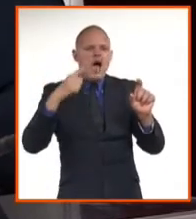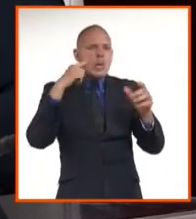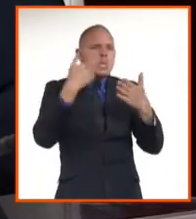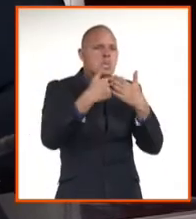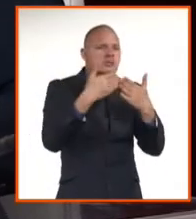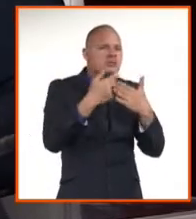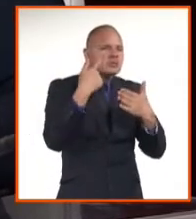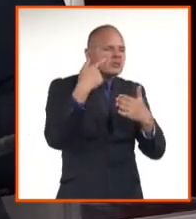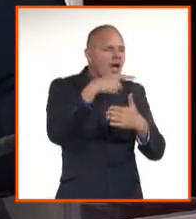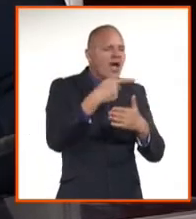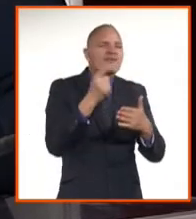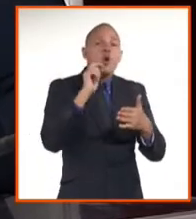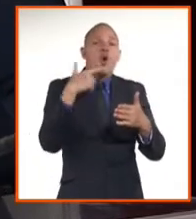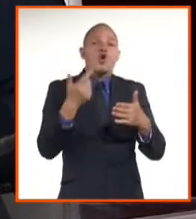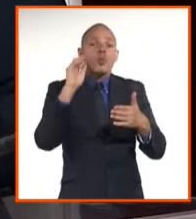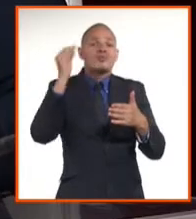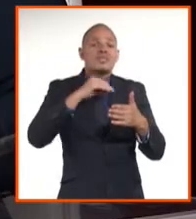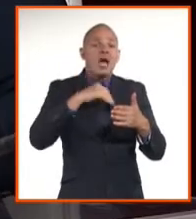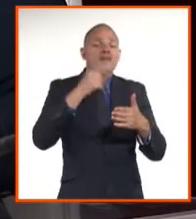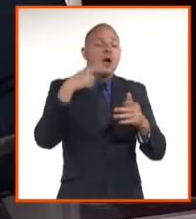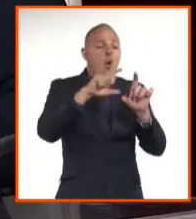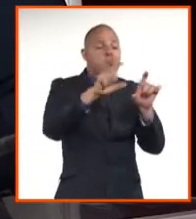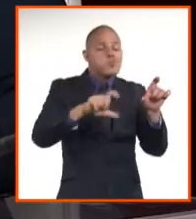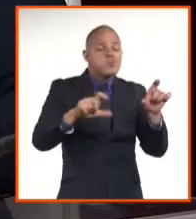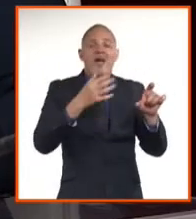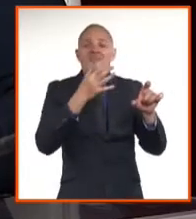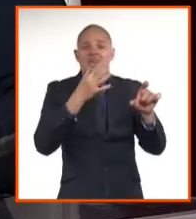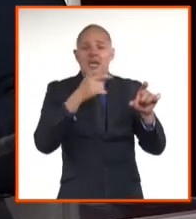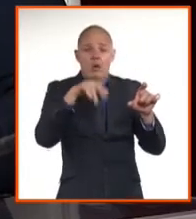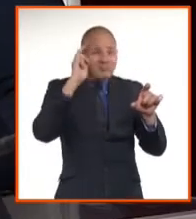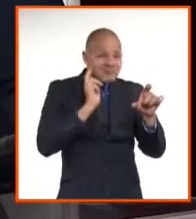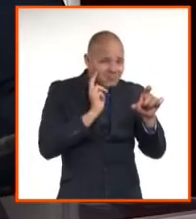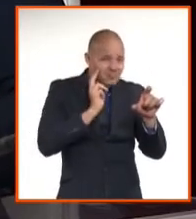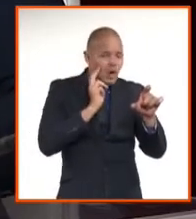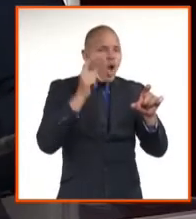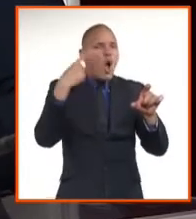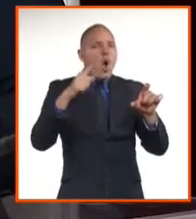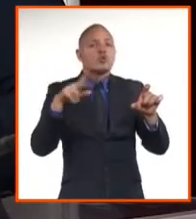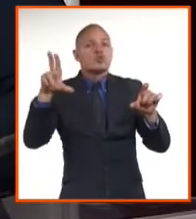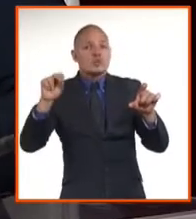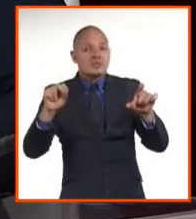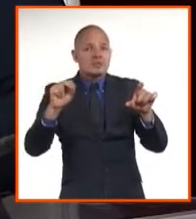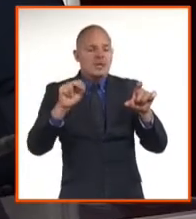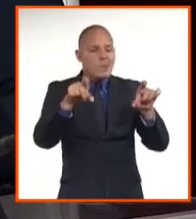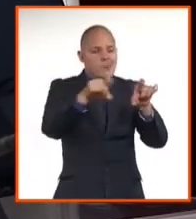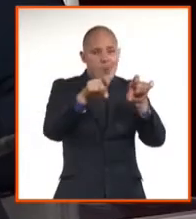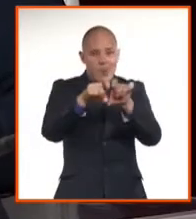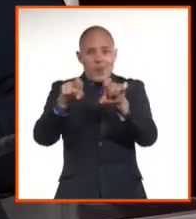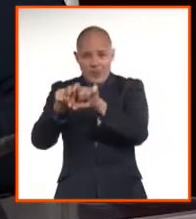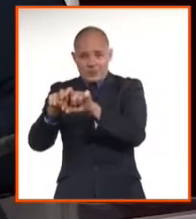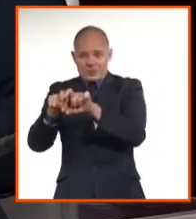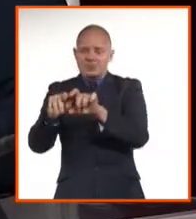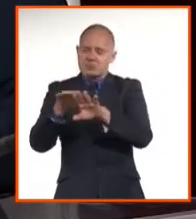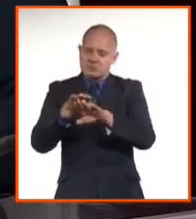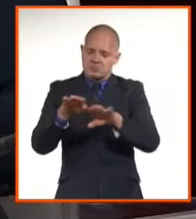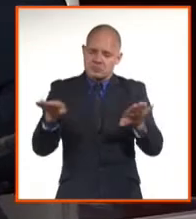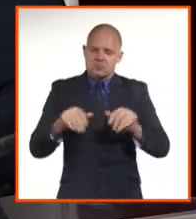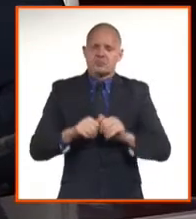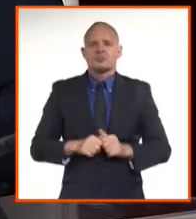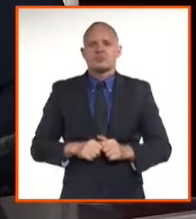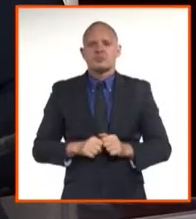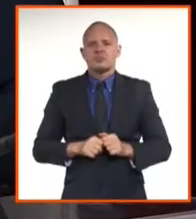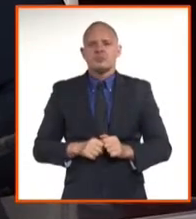tubos viejos con nuevos. Esos tubos deben terminarse el recubrimiento y bueno, soldarle